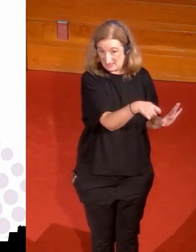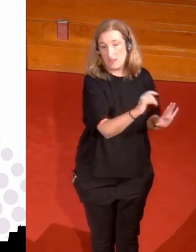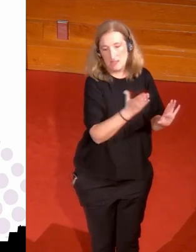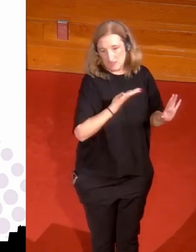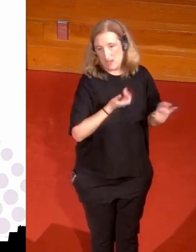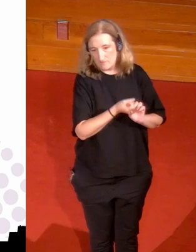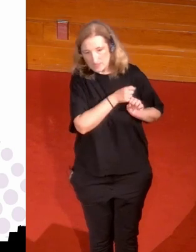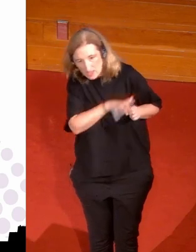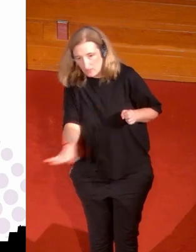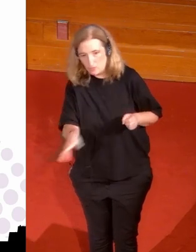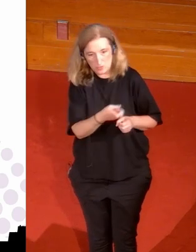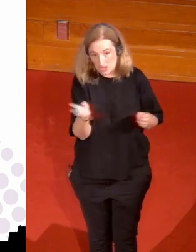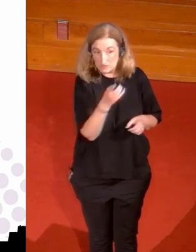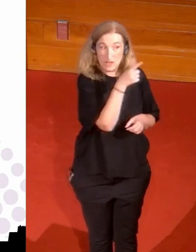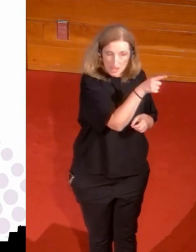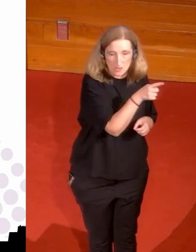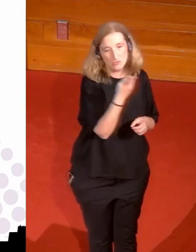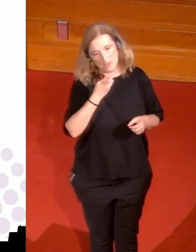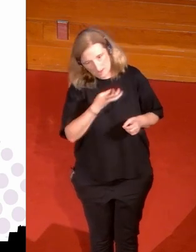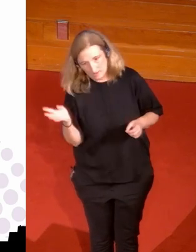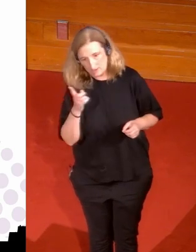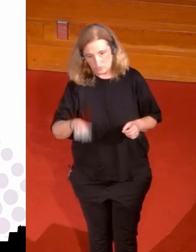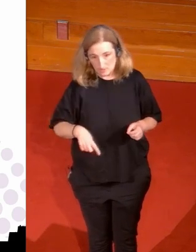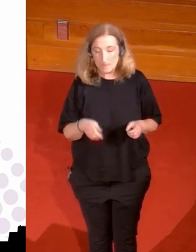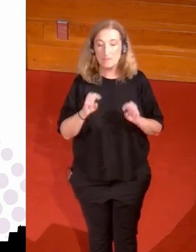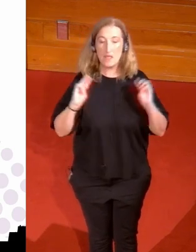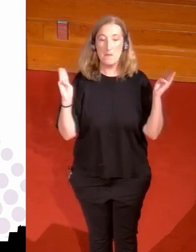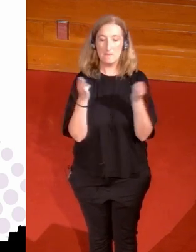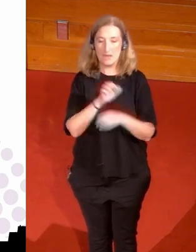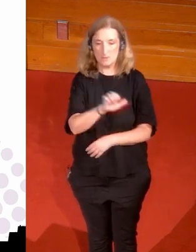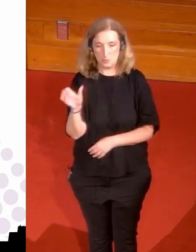nos puede afectar va a afectar a ellos y a nosotros parlamento